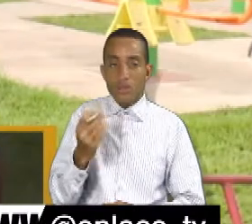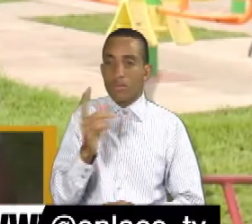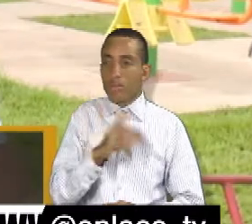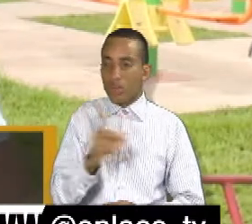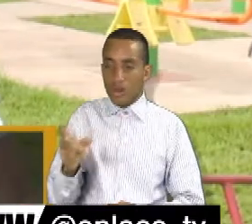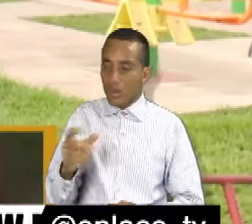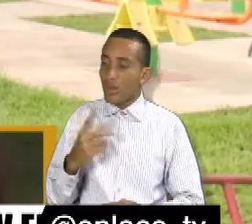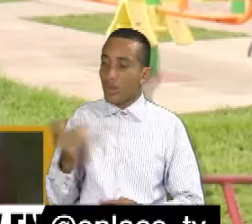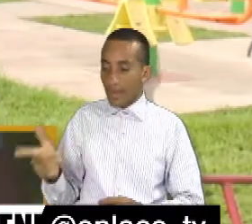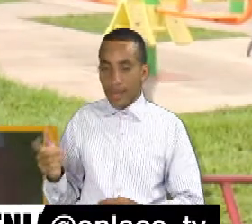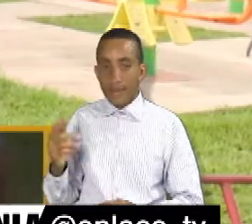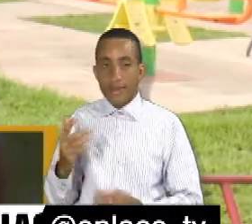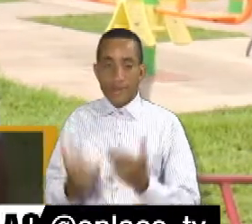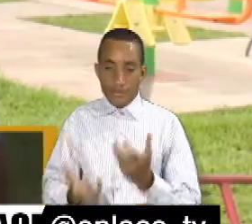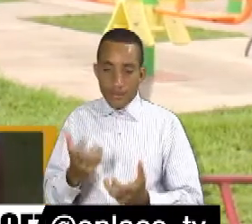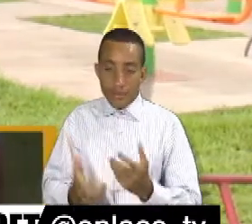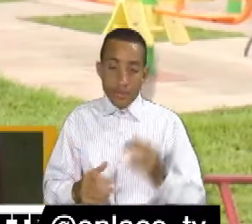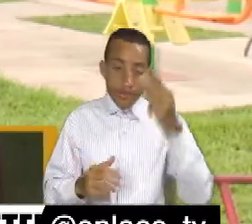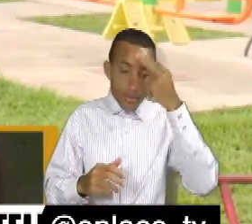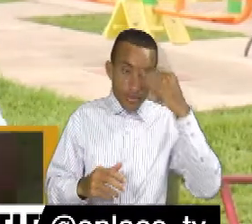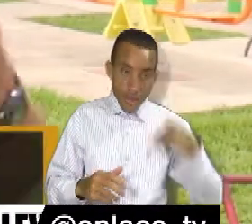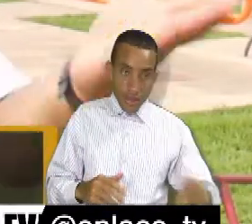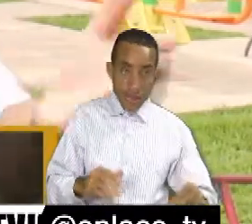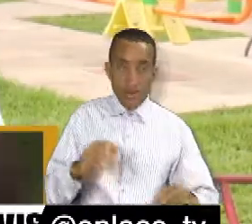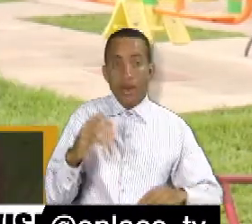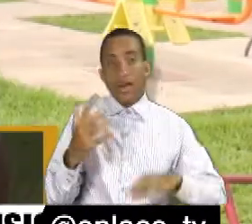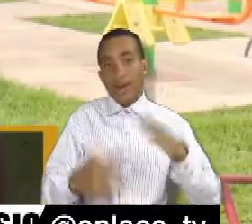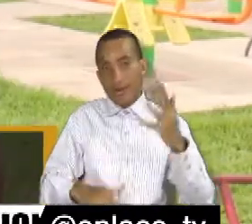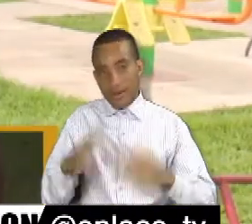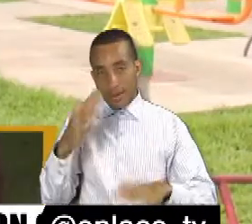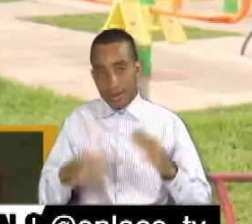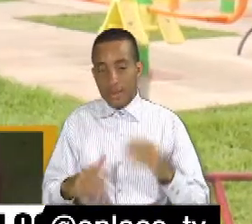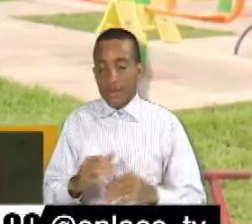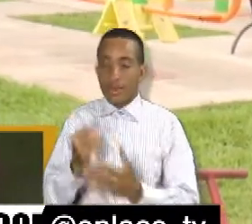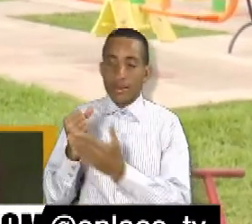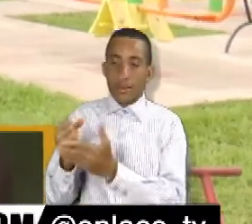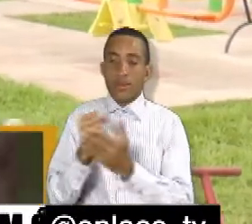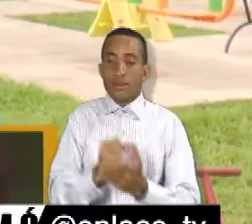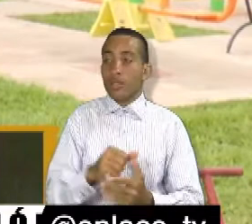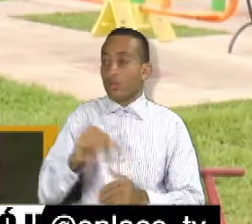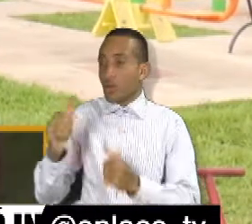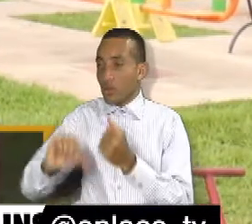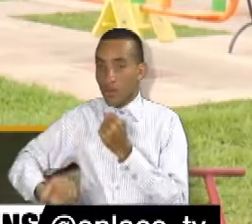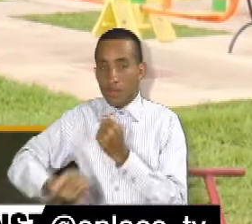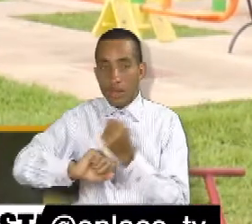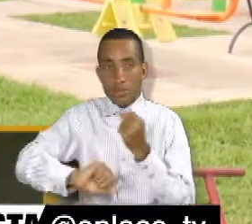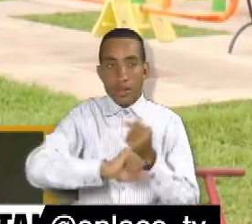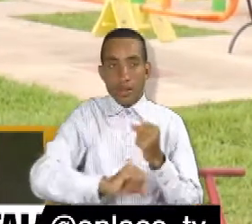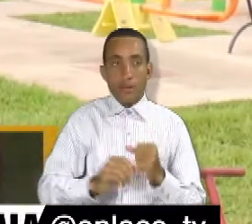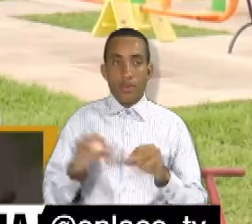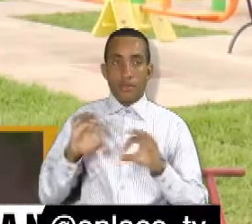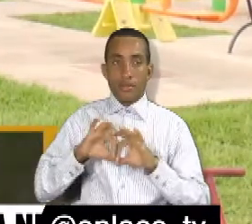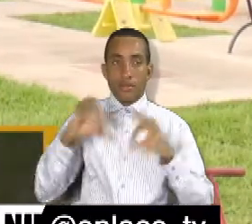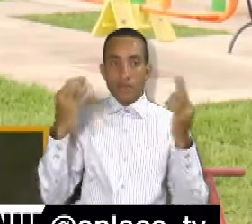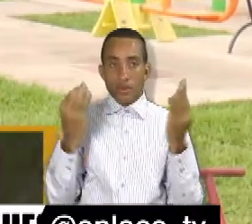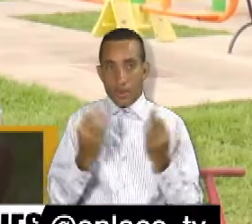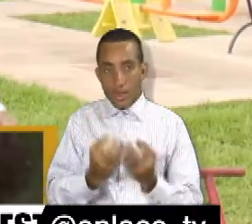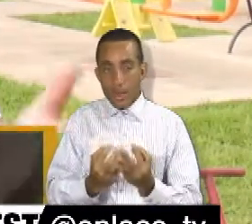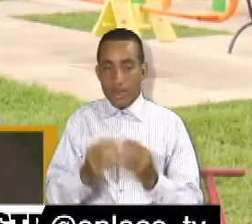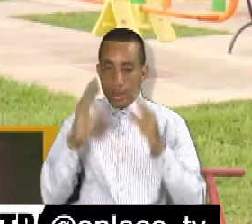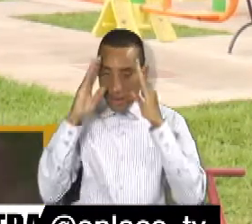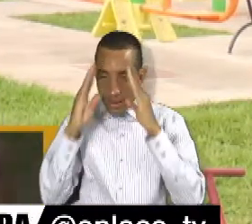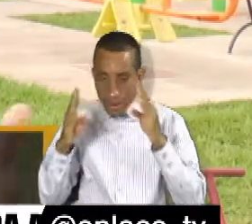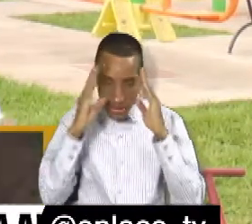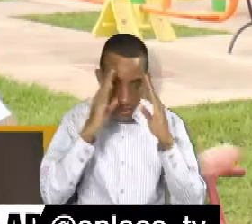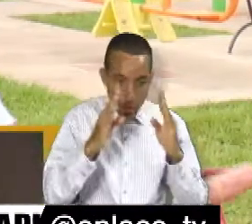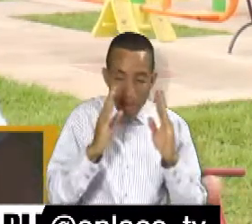personas. Mis hijos son los que también a veces ayudan, mis colaboradores me trabajan. Mi familia ha estado pendiente, a veces se preocupa